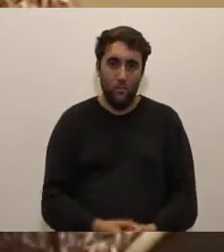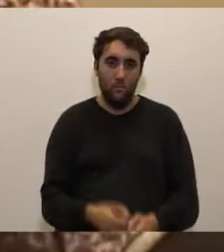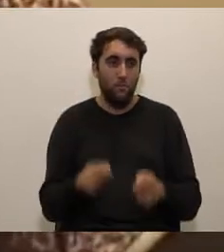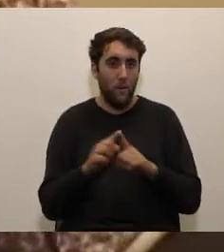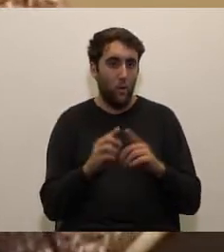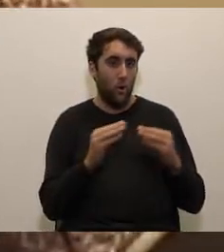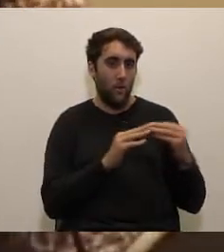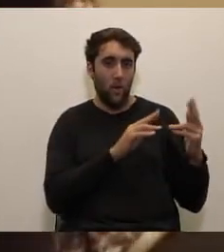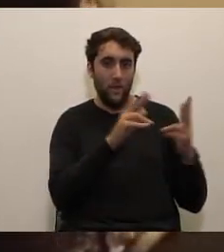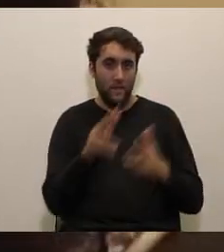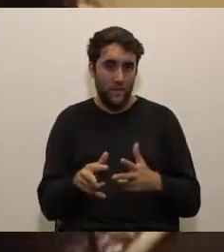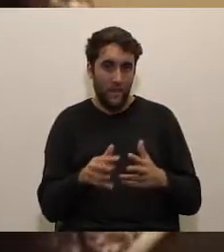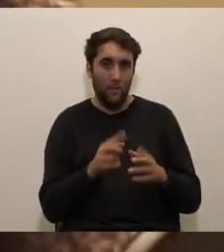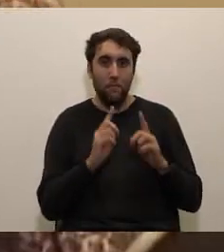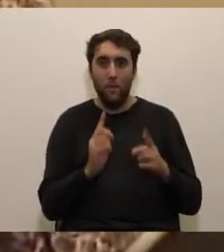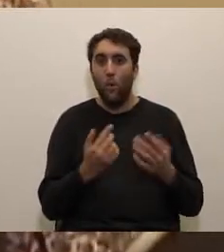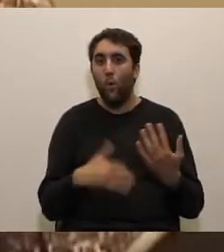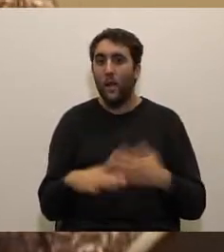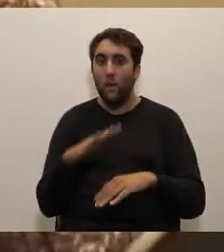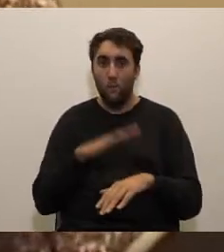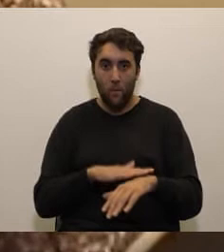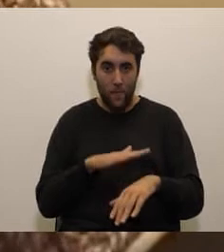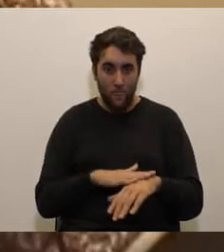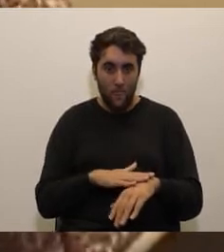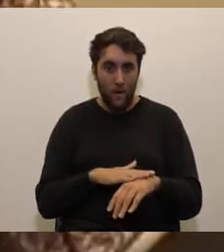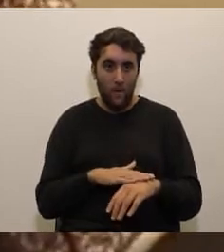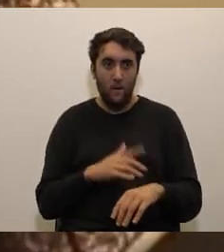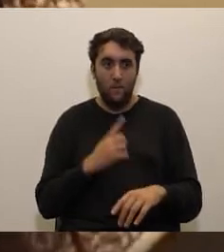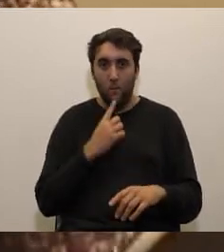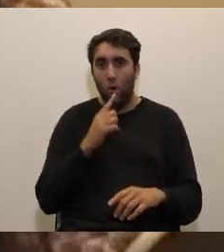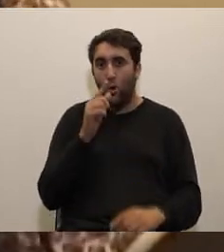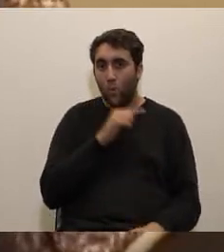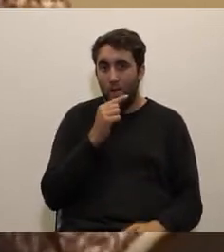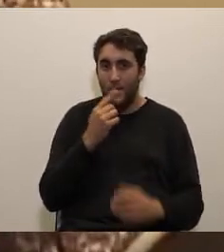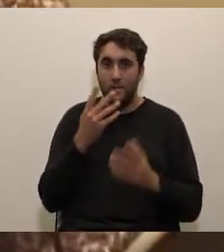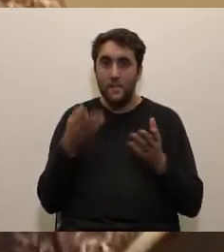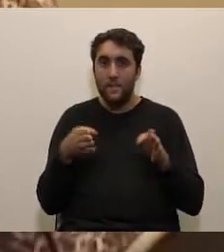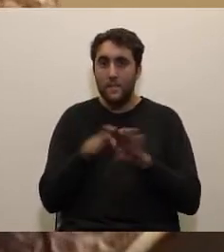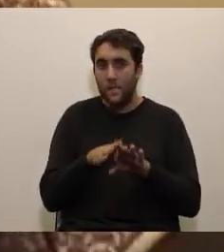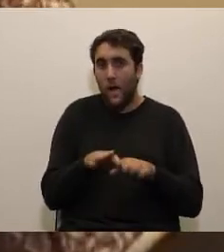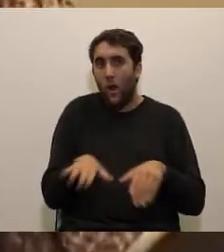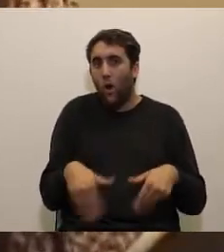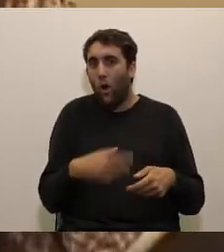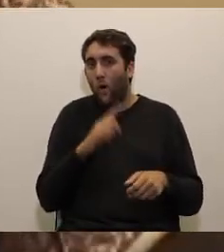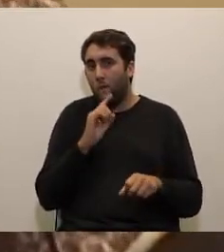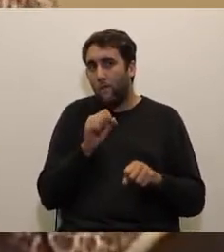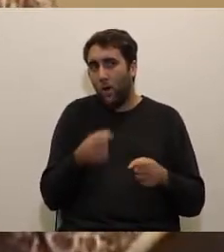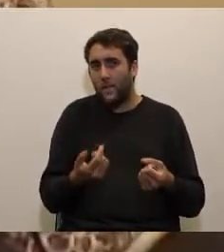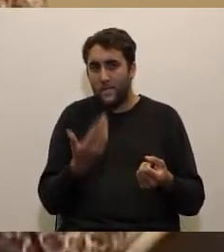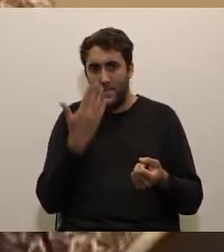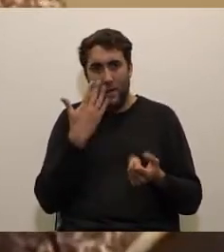Chino, que si por cualquier motivo la cuenta de Twitter se cierra, que le pasa a